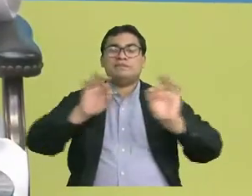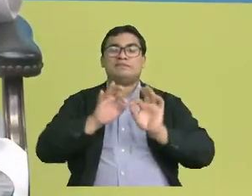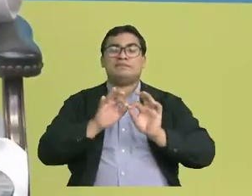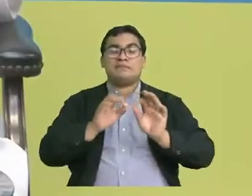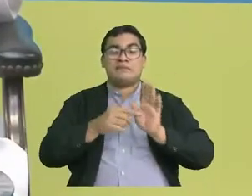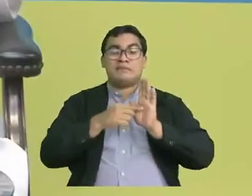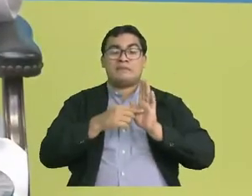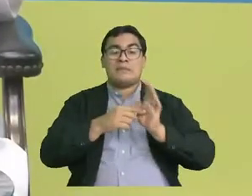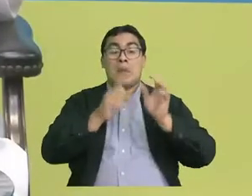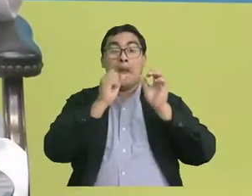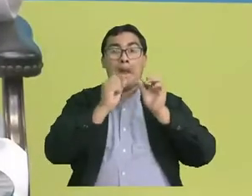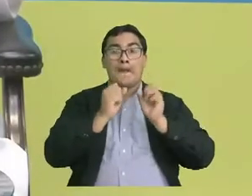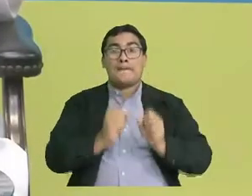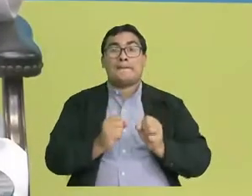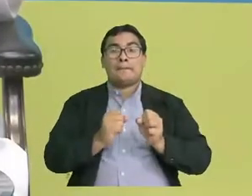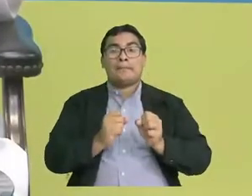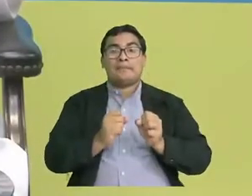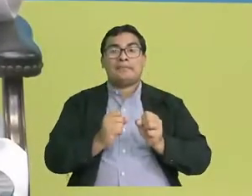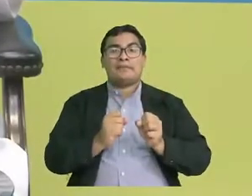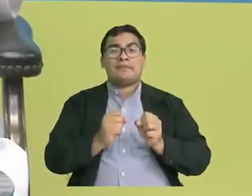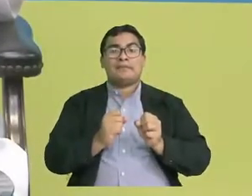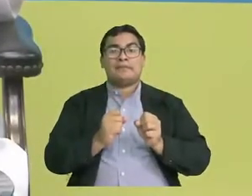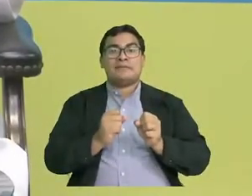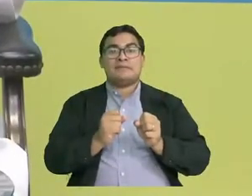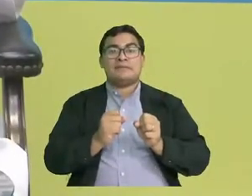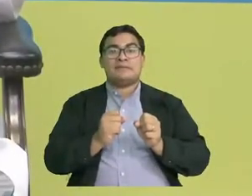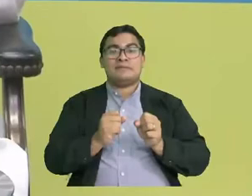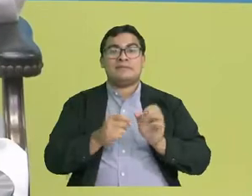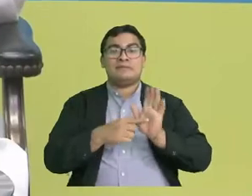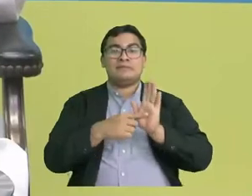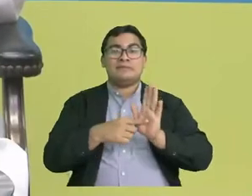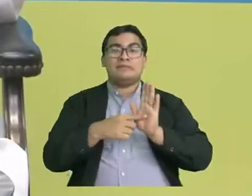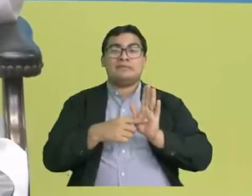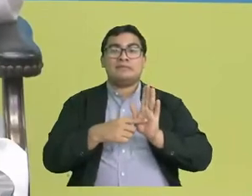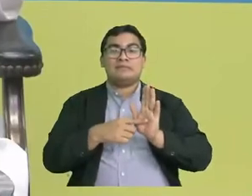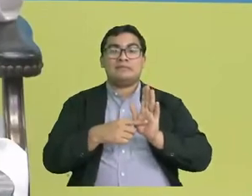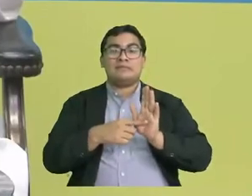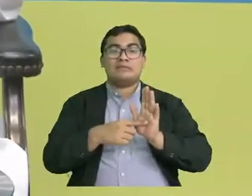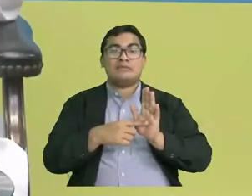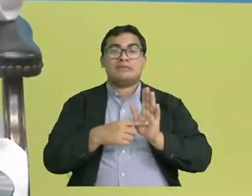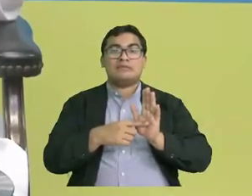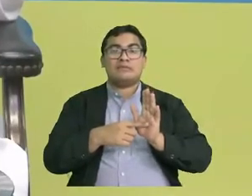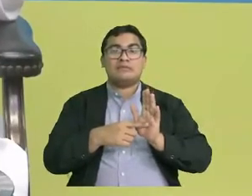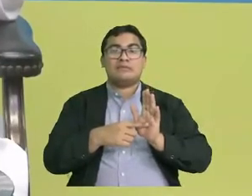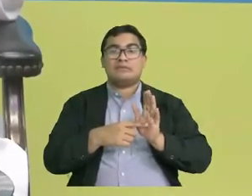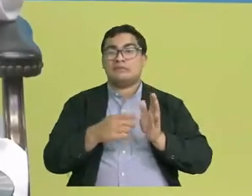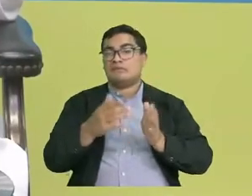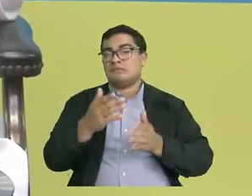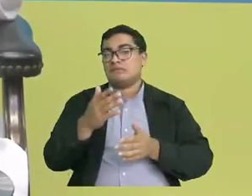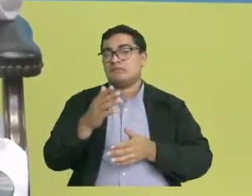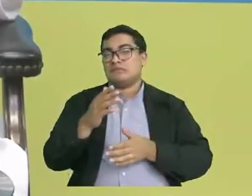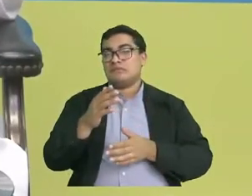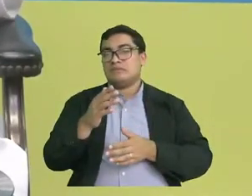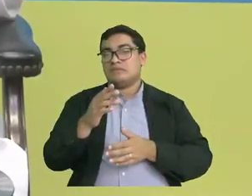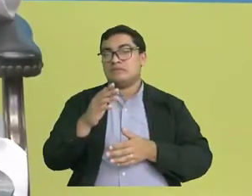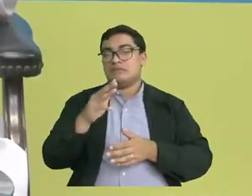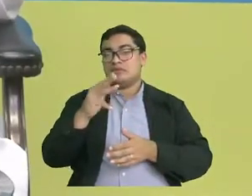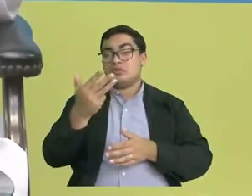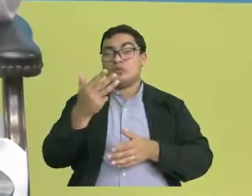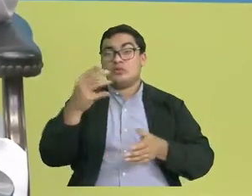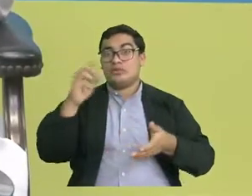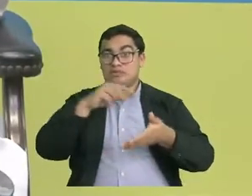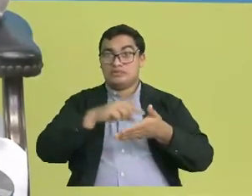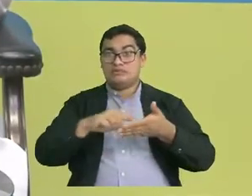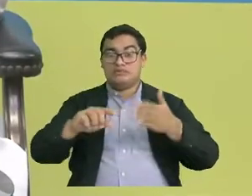el varón, cuando está en desarrollo, en esas primeras, a partir de la novena